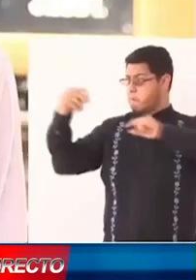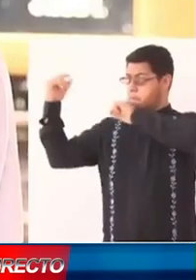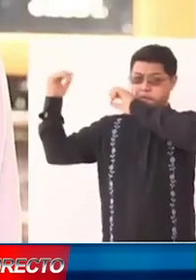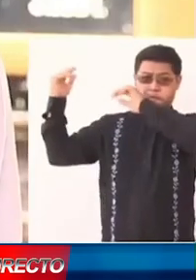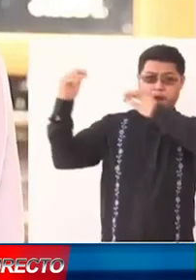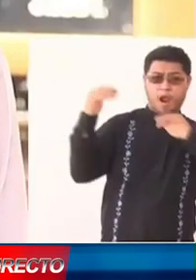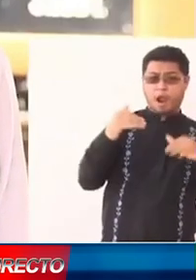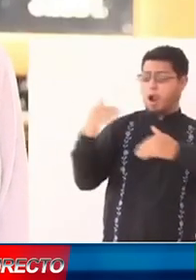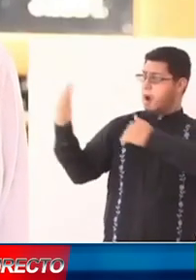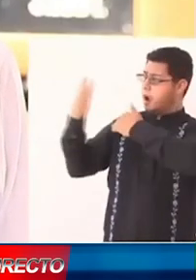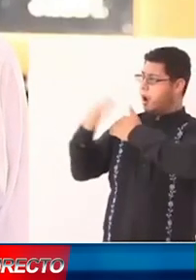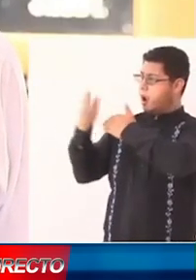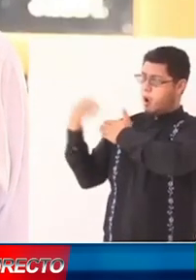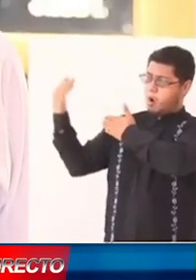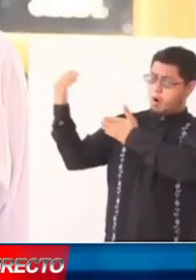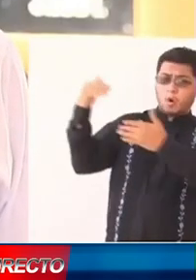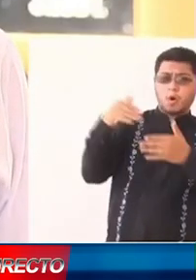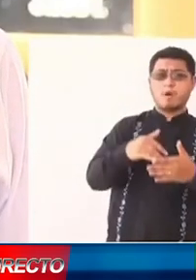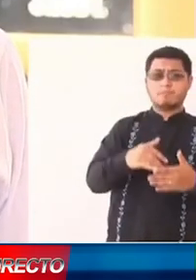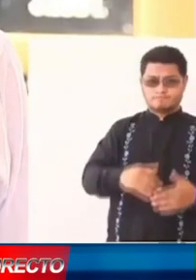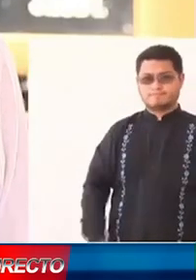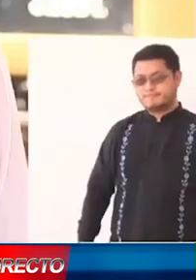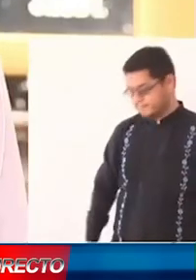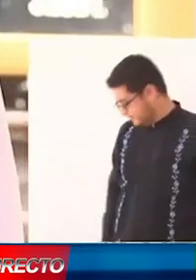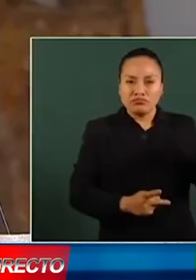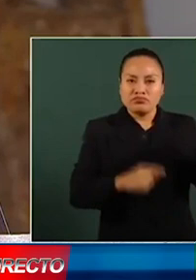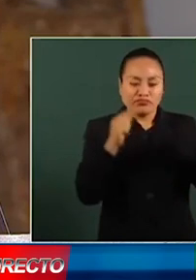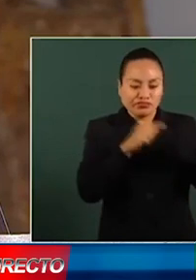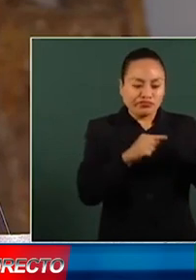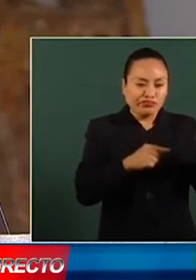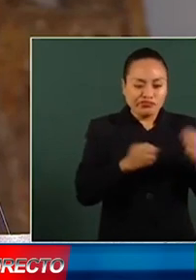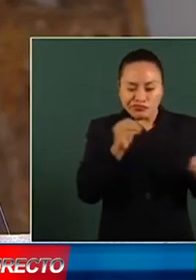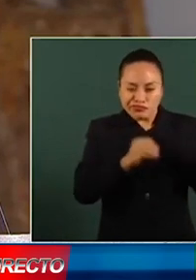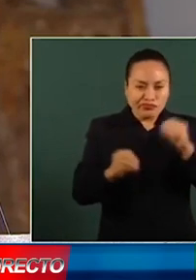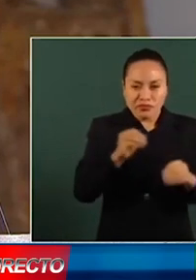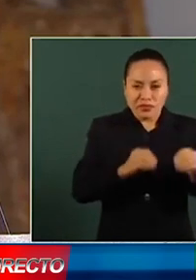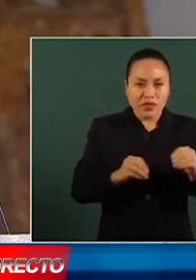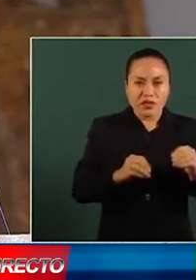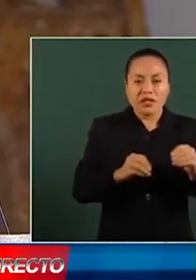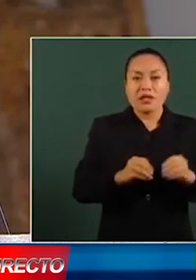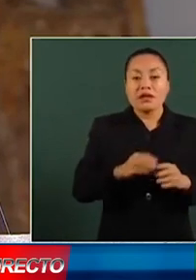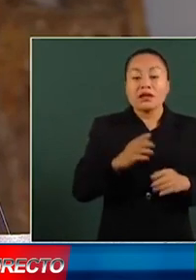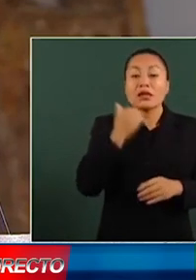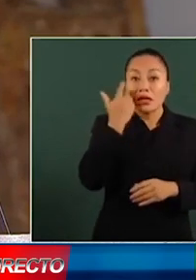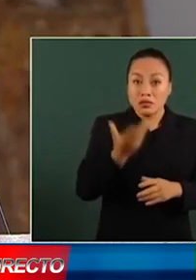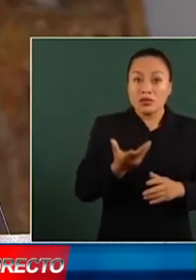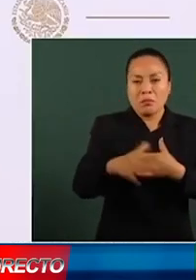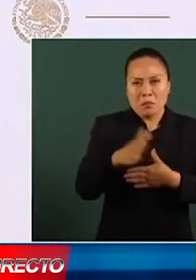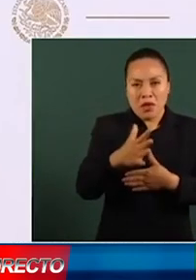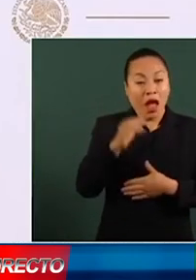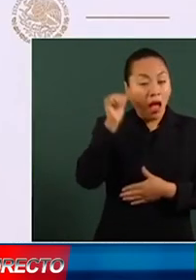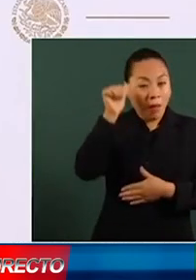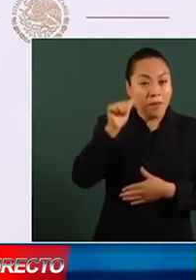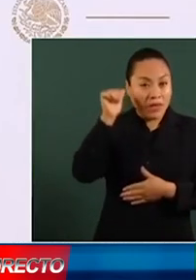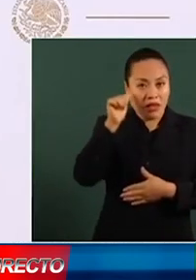para la agudización de la crisis y el conflicto en un país que prácticamente arremete día a día contra el ciudadano común y corriente